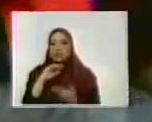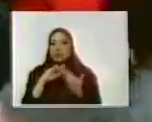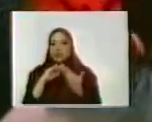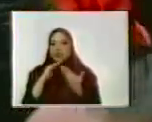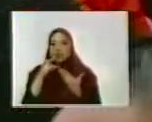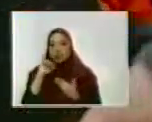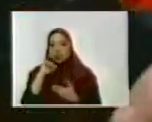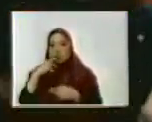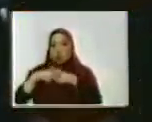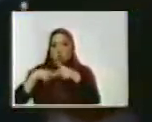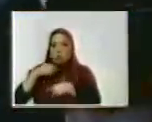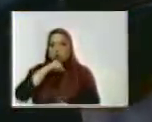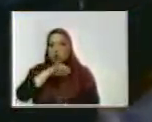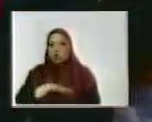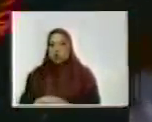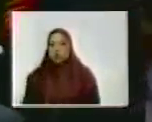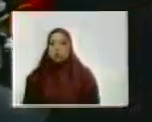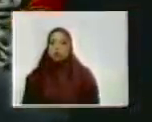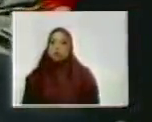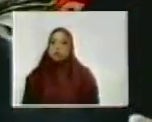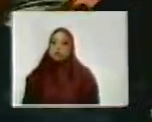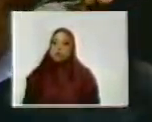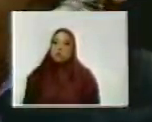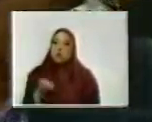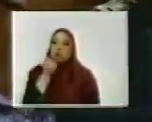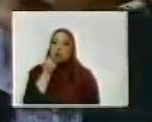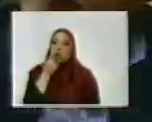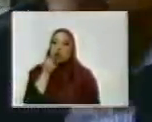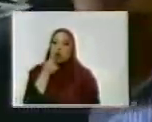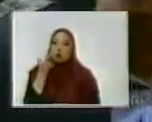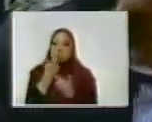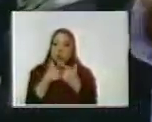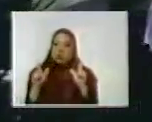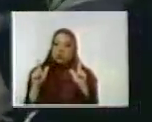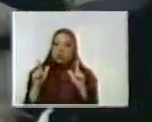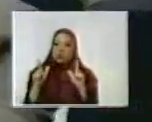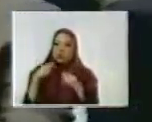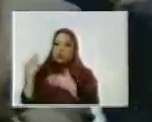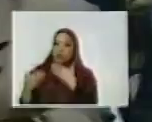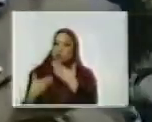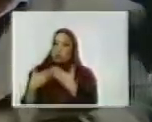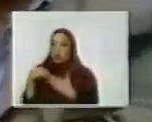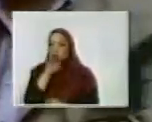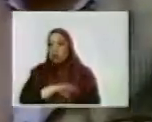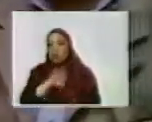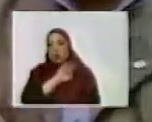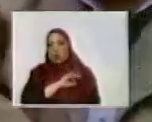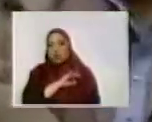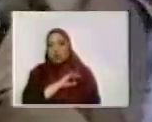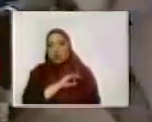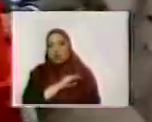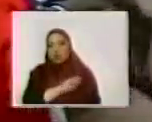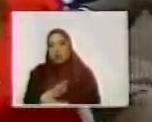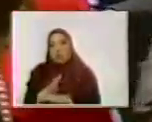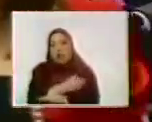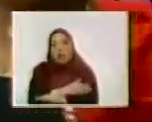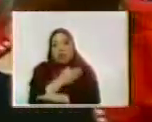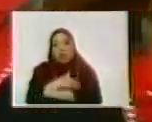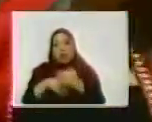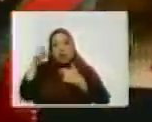en ese periodo histórico de la lucha de la independencia al horizonte socialista, se